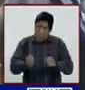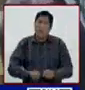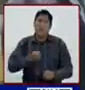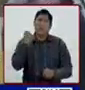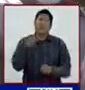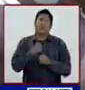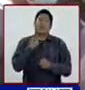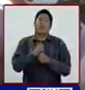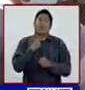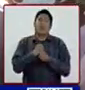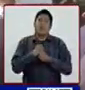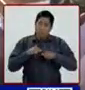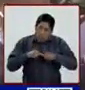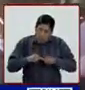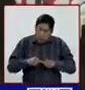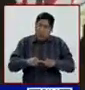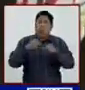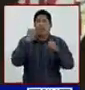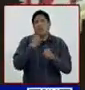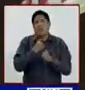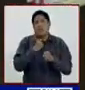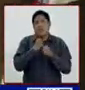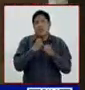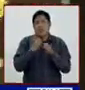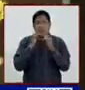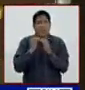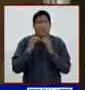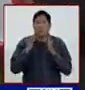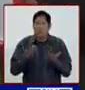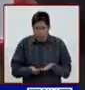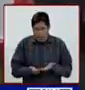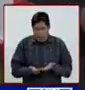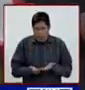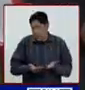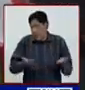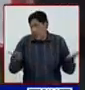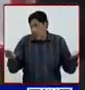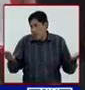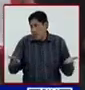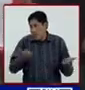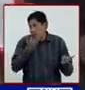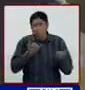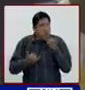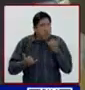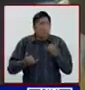trabajando desde el hogar, continuando este trabajo en la escuela. Y bueno, pues